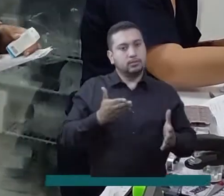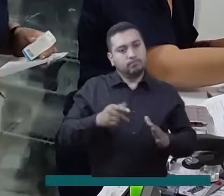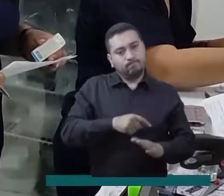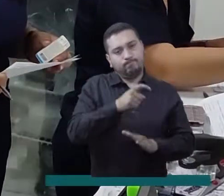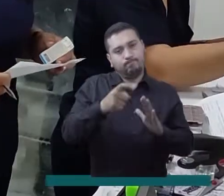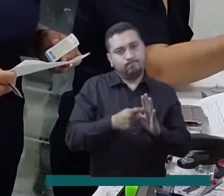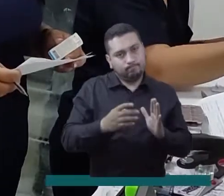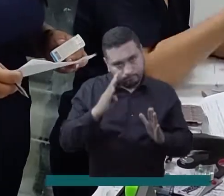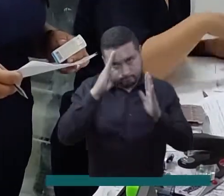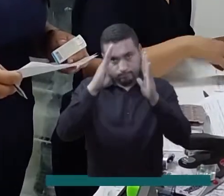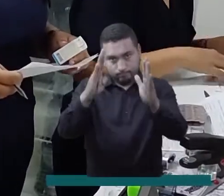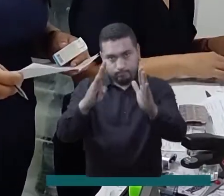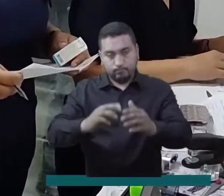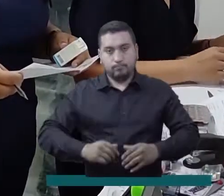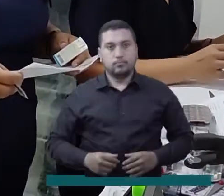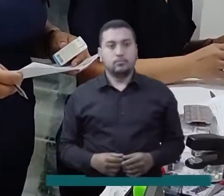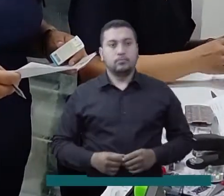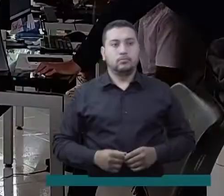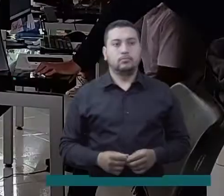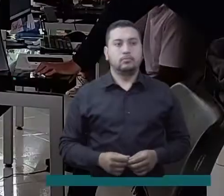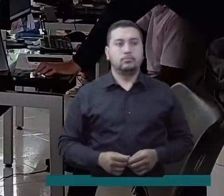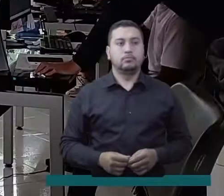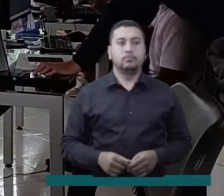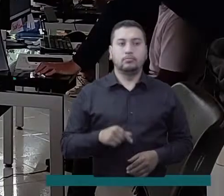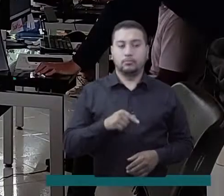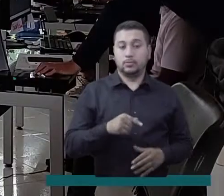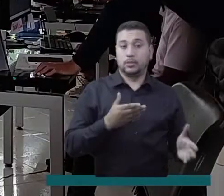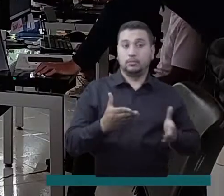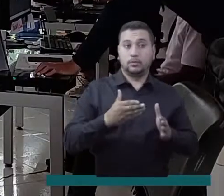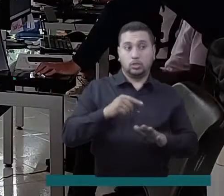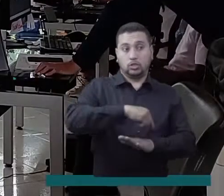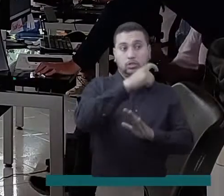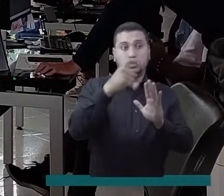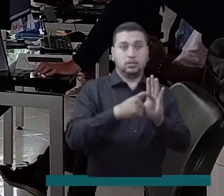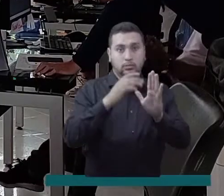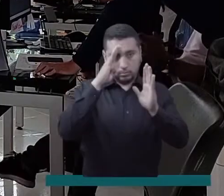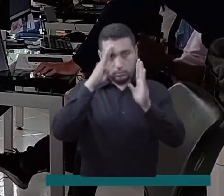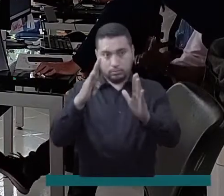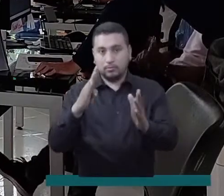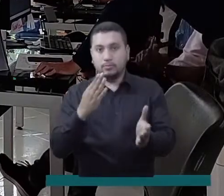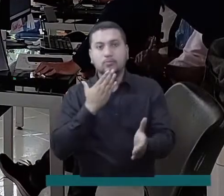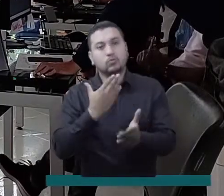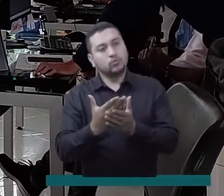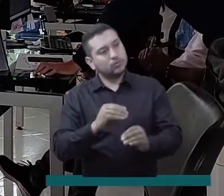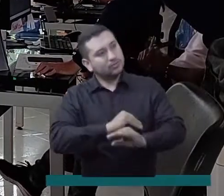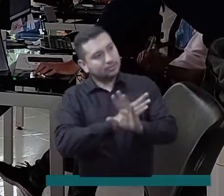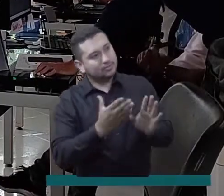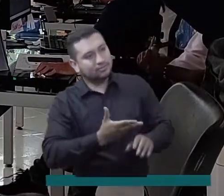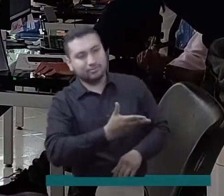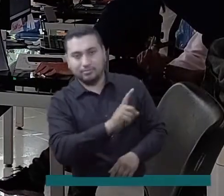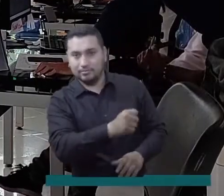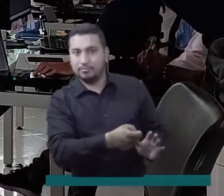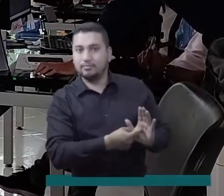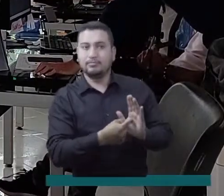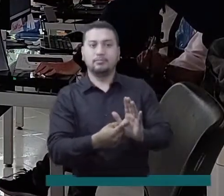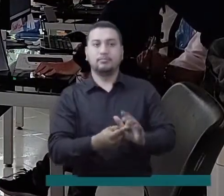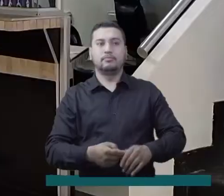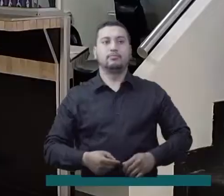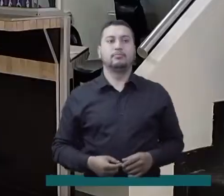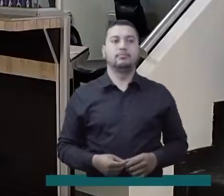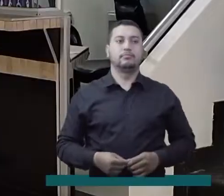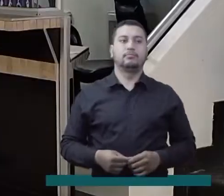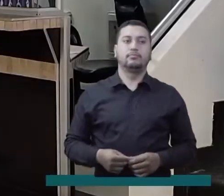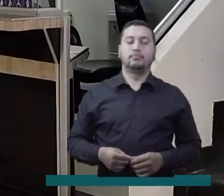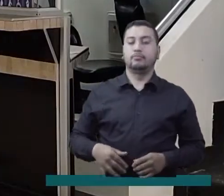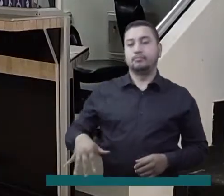sepa prestar su servicio de manera integral. El servicio integral es una actitud que se adopta y que es positivamente contagiosa. Buenos días.